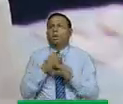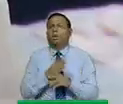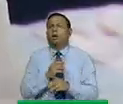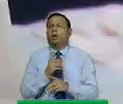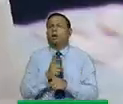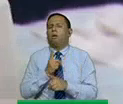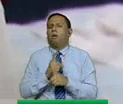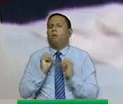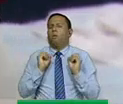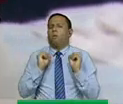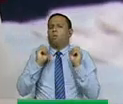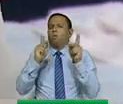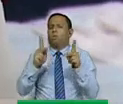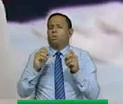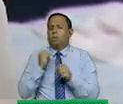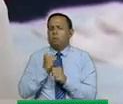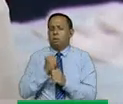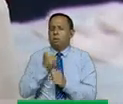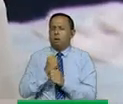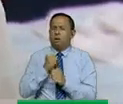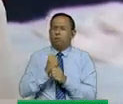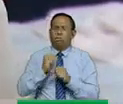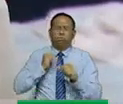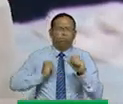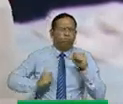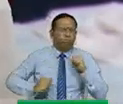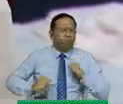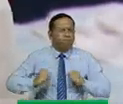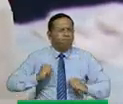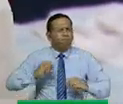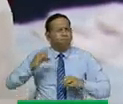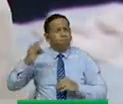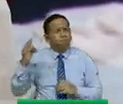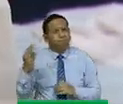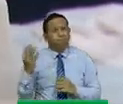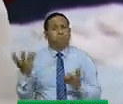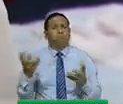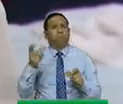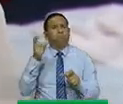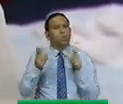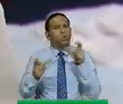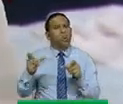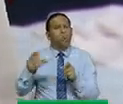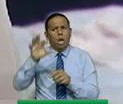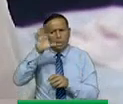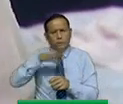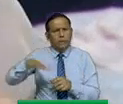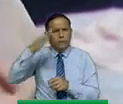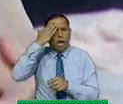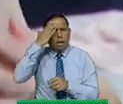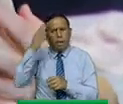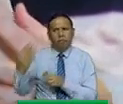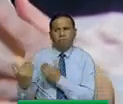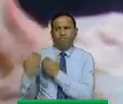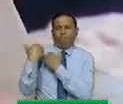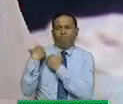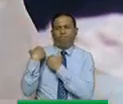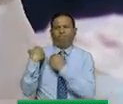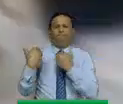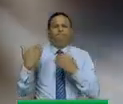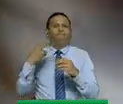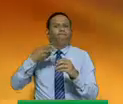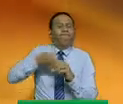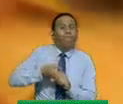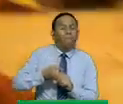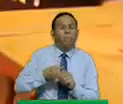dramatúrgico increíble, o sea, es una obra bien escrita, con personajes bien escritos y tener la oportunidad de entrar en ellos.